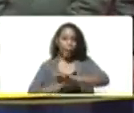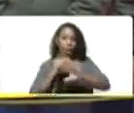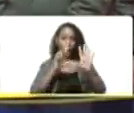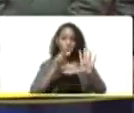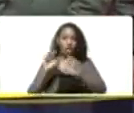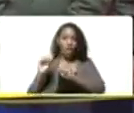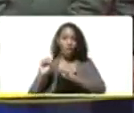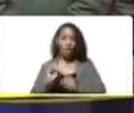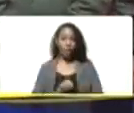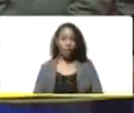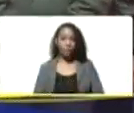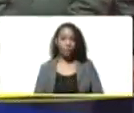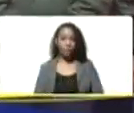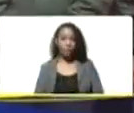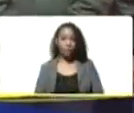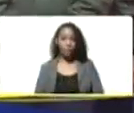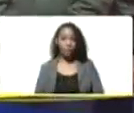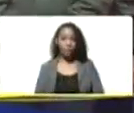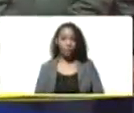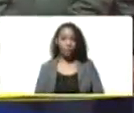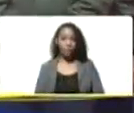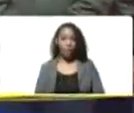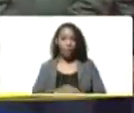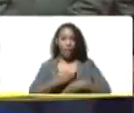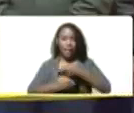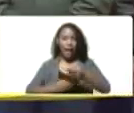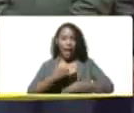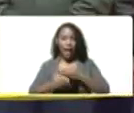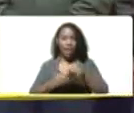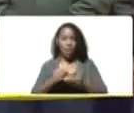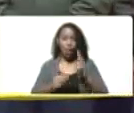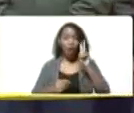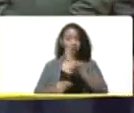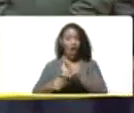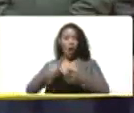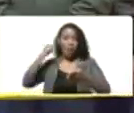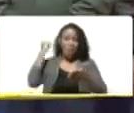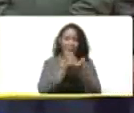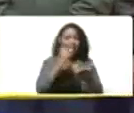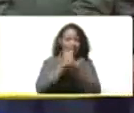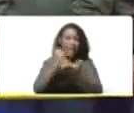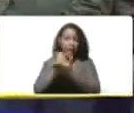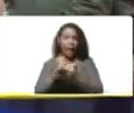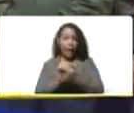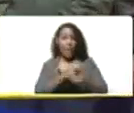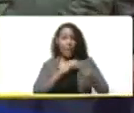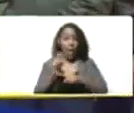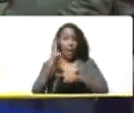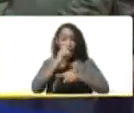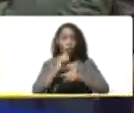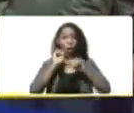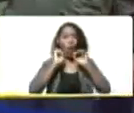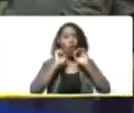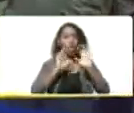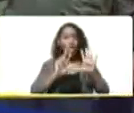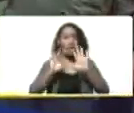80, que se forjó y vio la masacre de aquel año